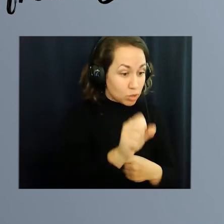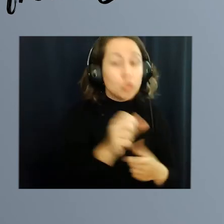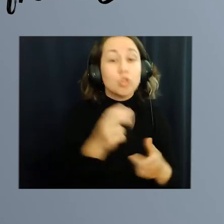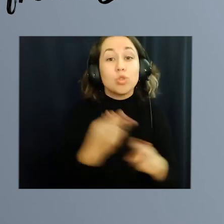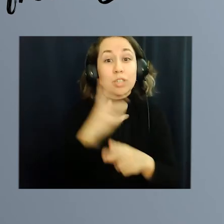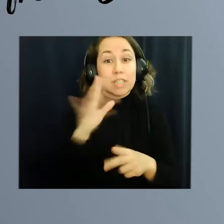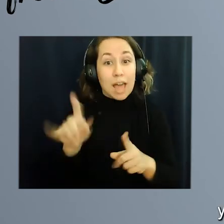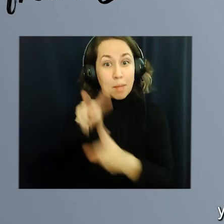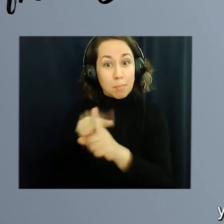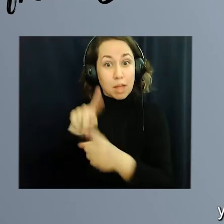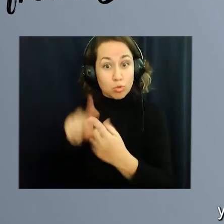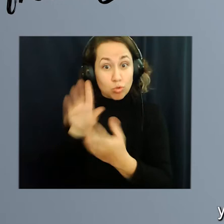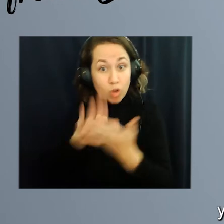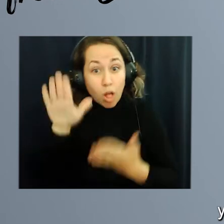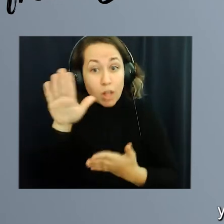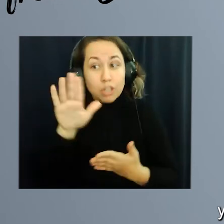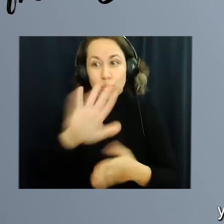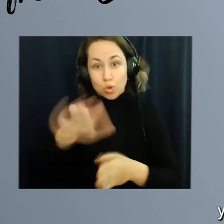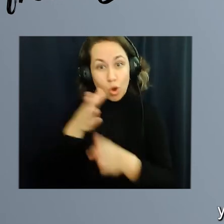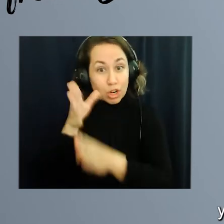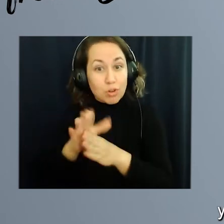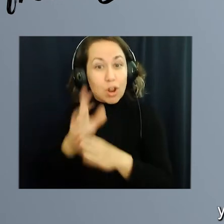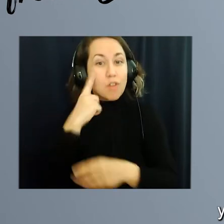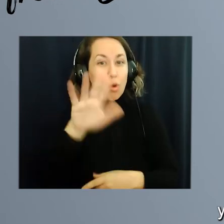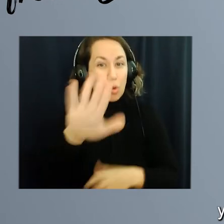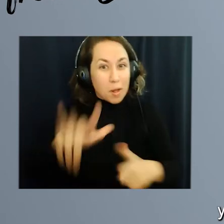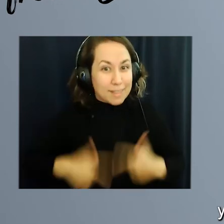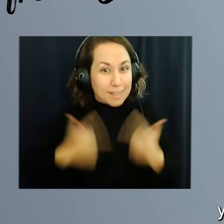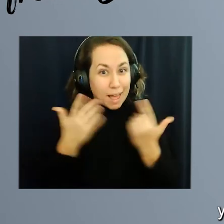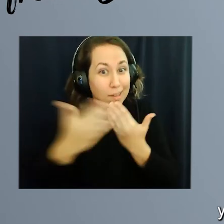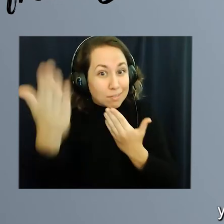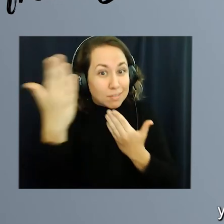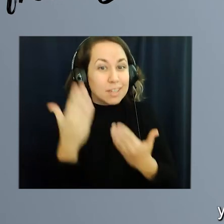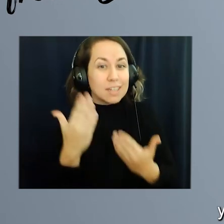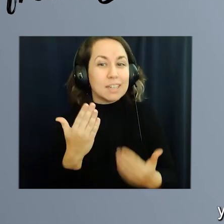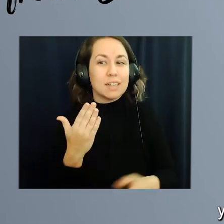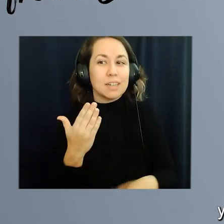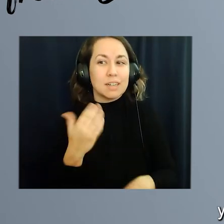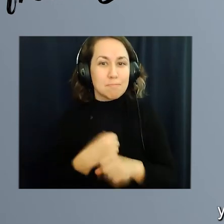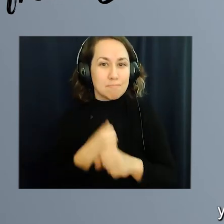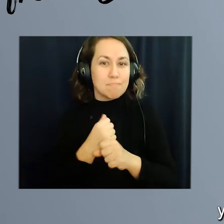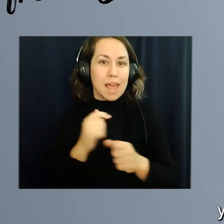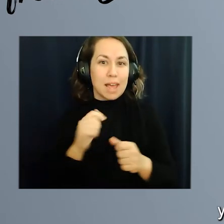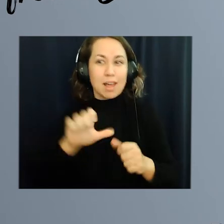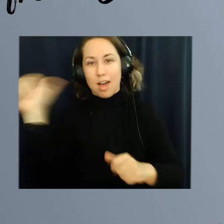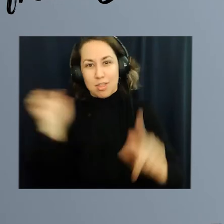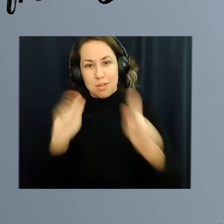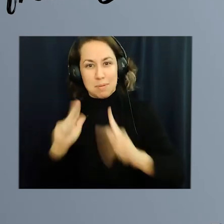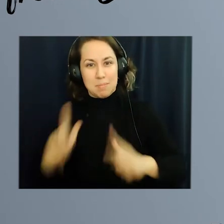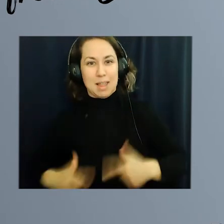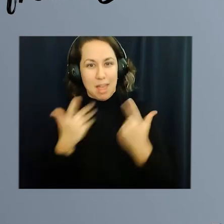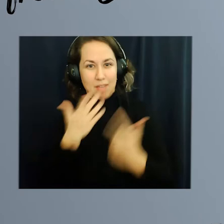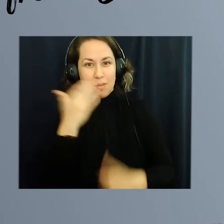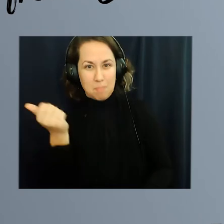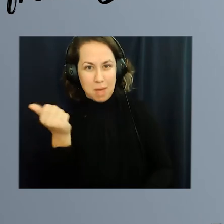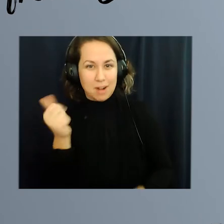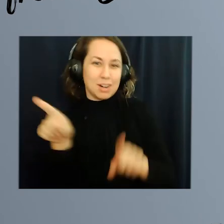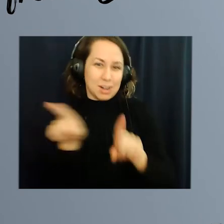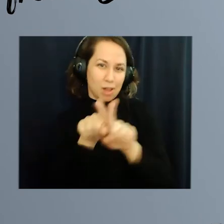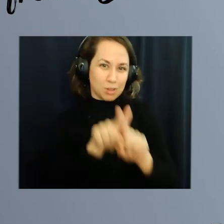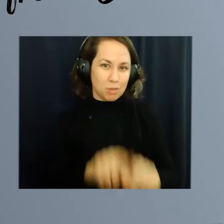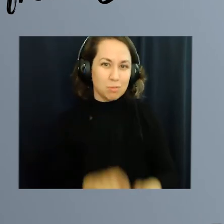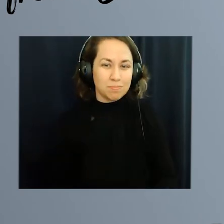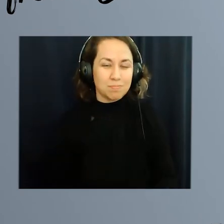in college, in your careers, for your own lives, and to make the lives of others better as